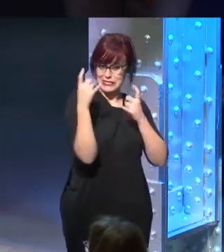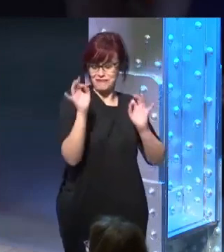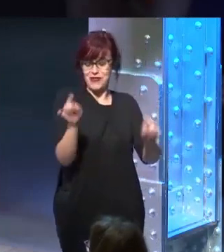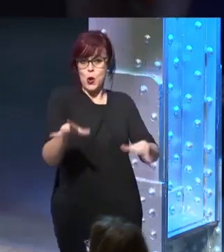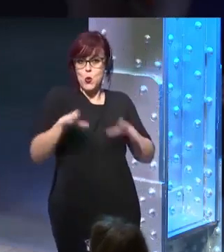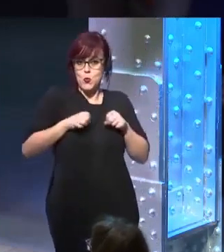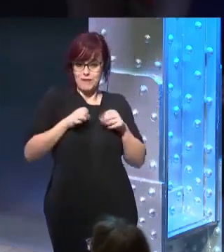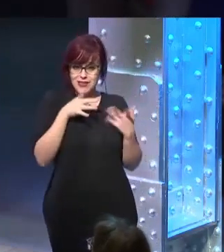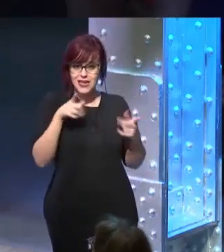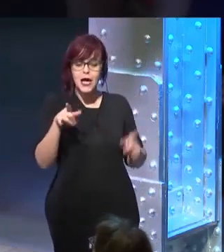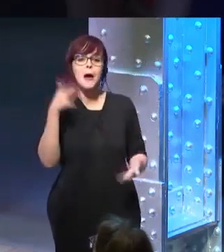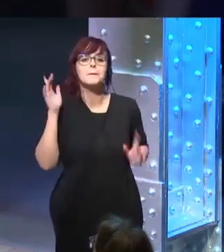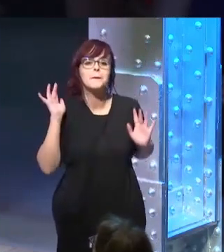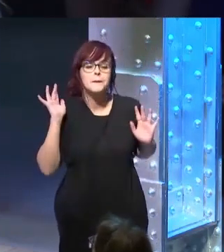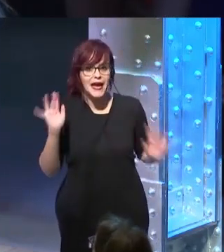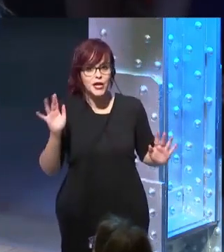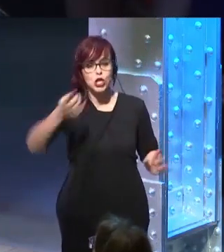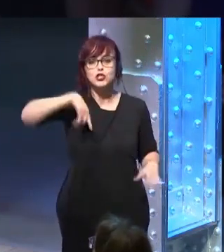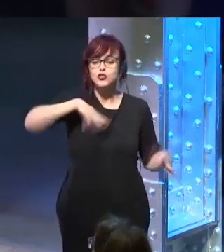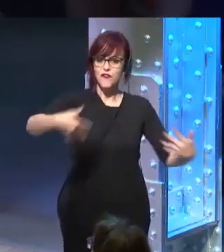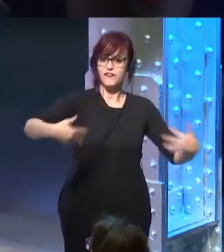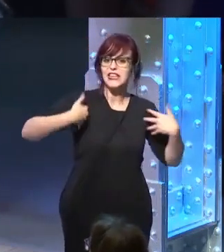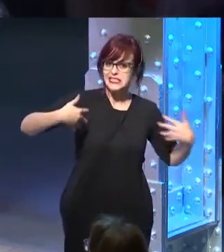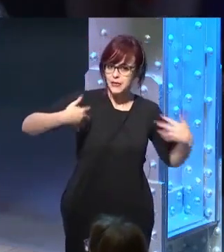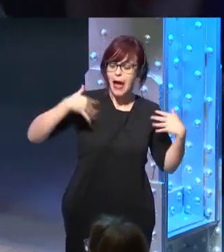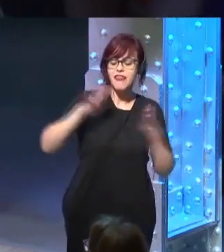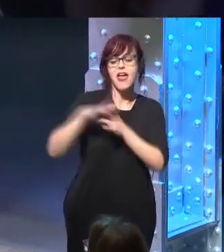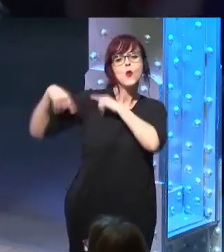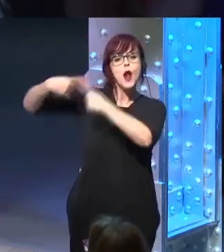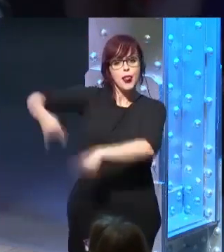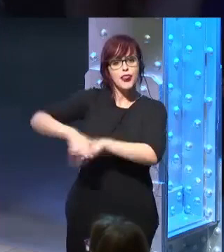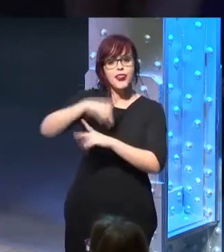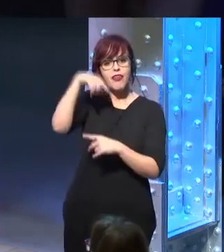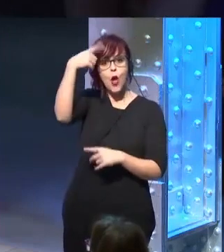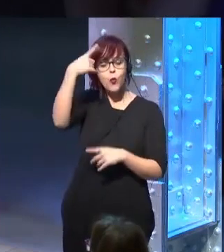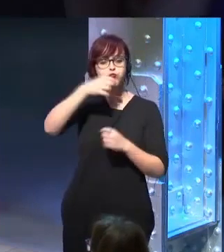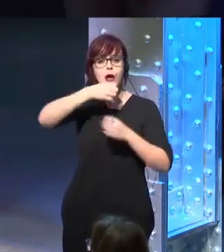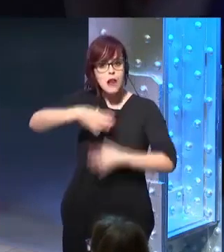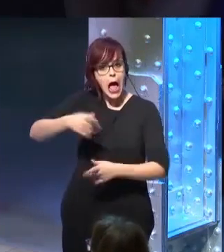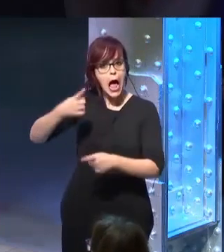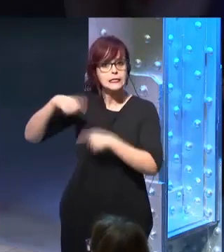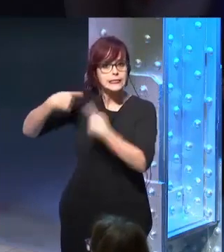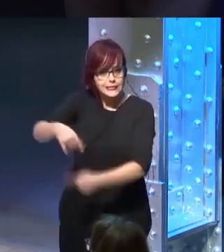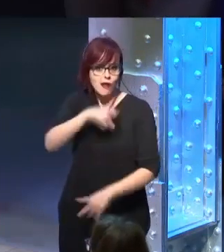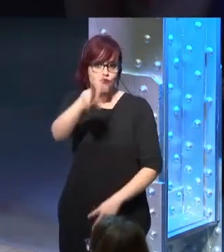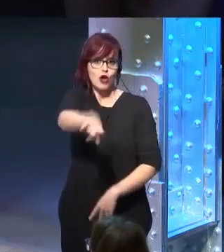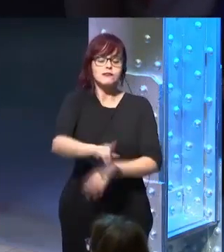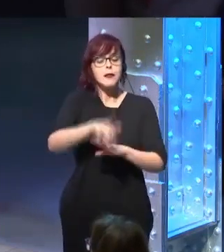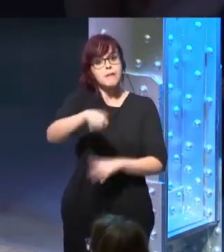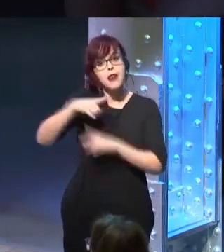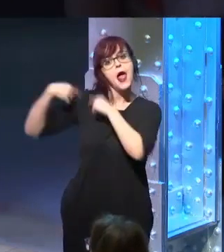Pero no somos simplemente las víctimas de esta herencia clásica, sino que las tradiciones clásicas también nos han